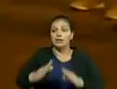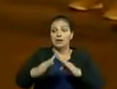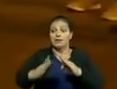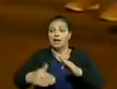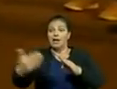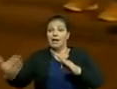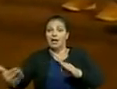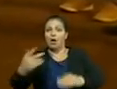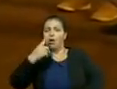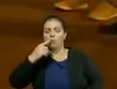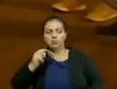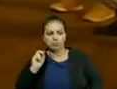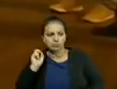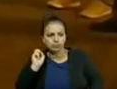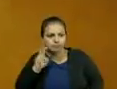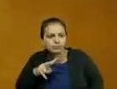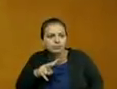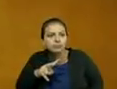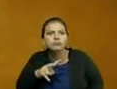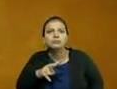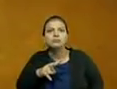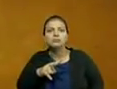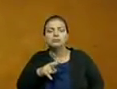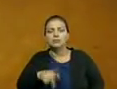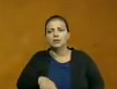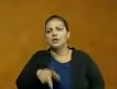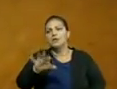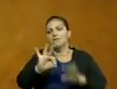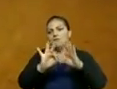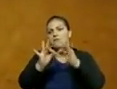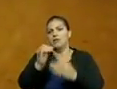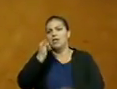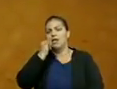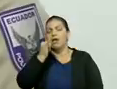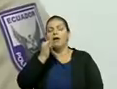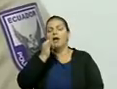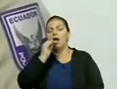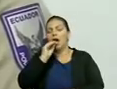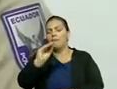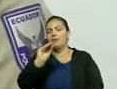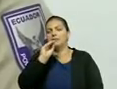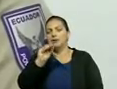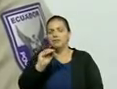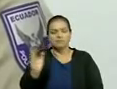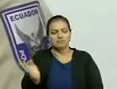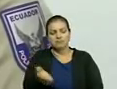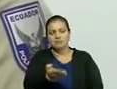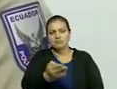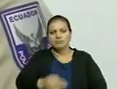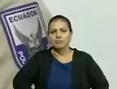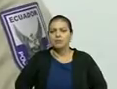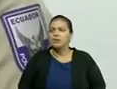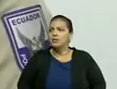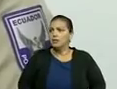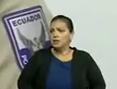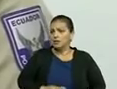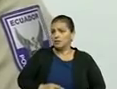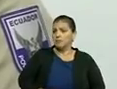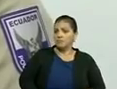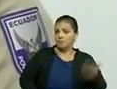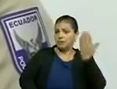imposible. Ya estaba muerto. Bueno, hablamos de una persona que tiene 7 detenciones, el cual